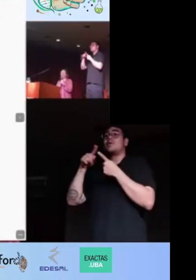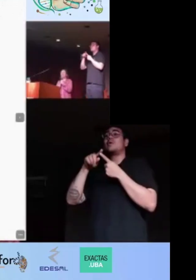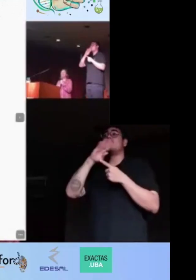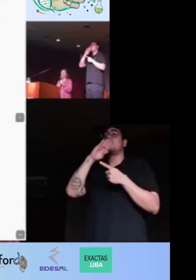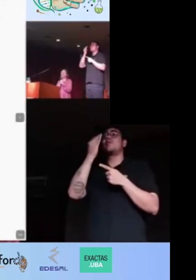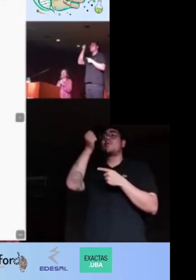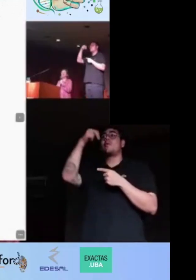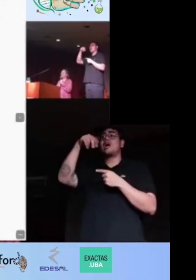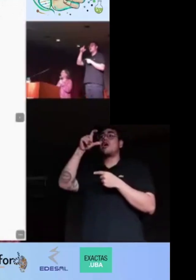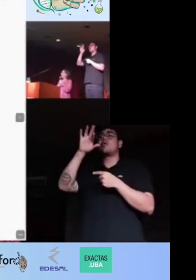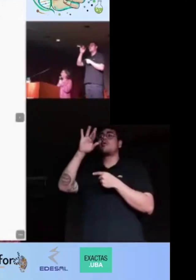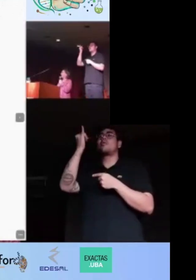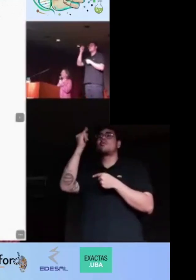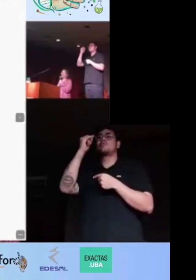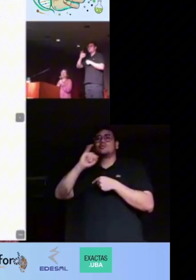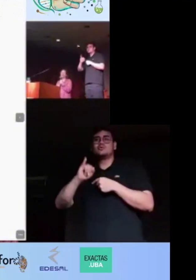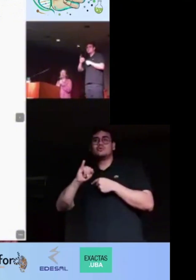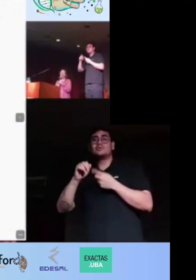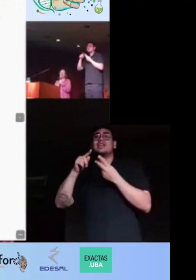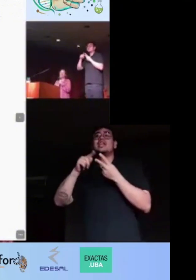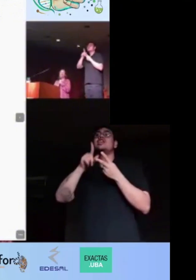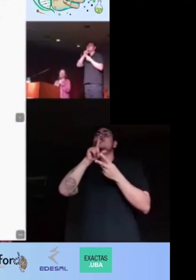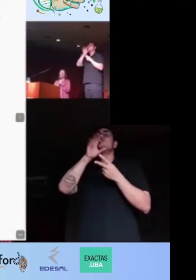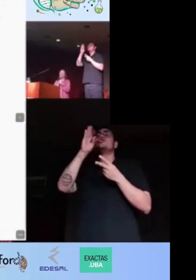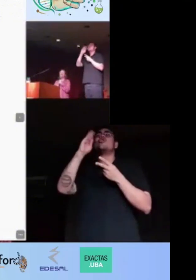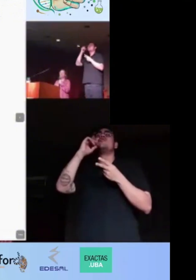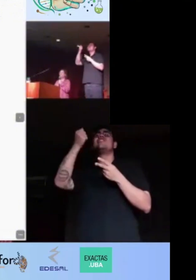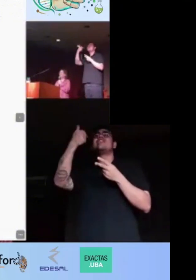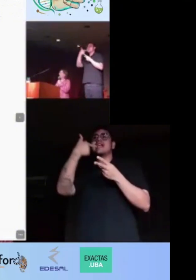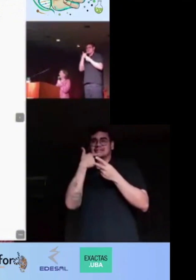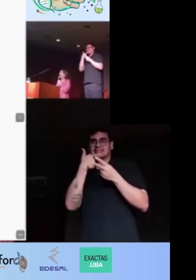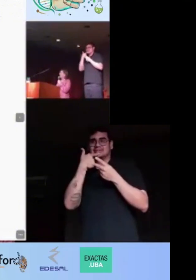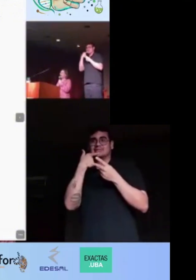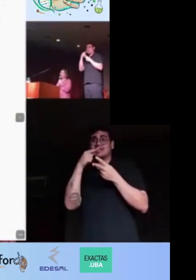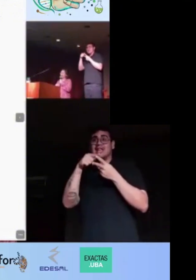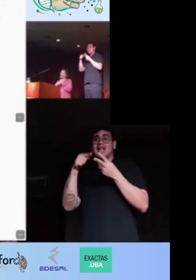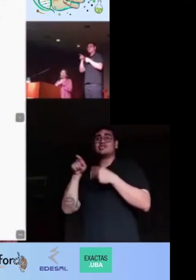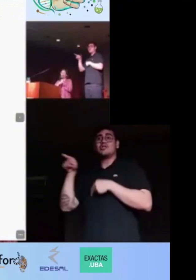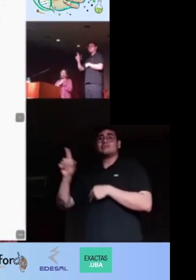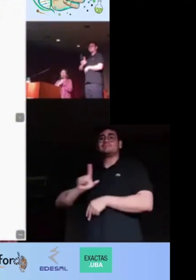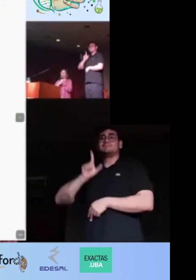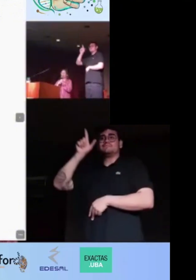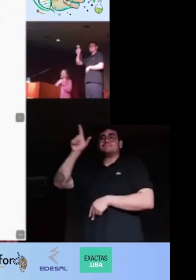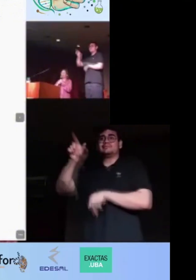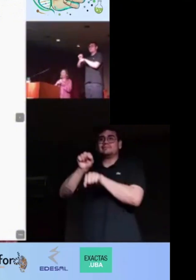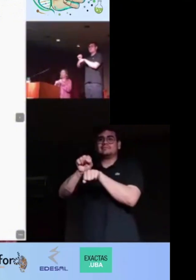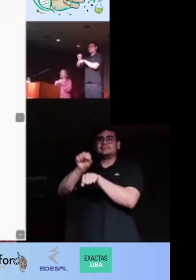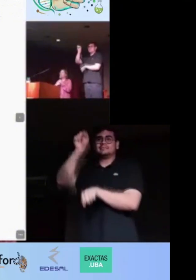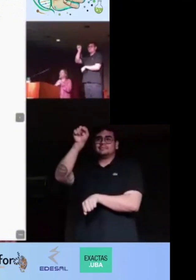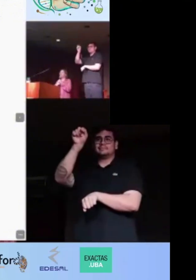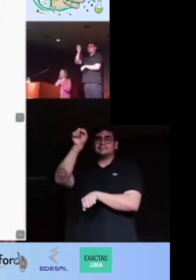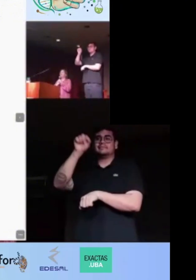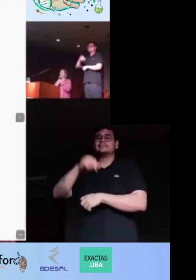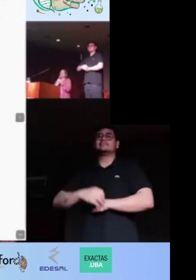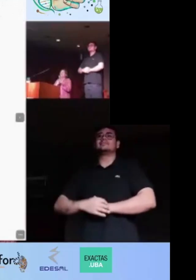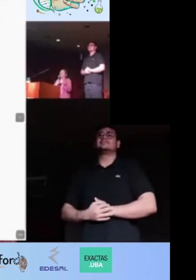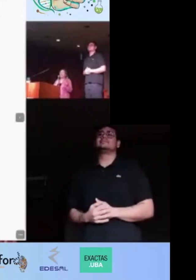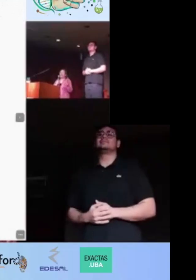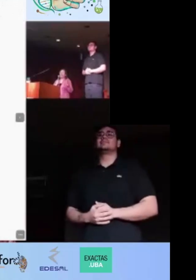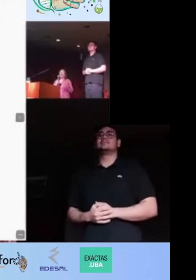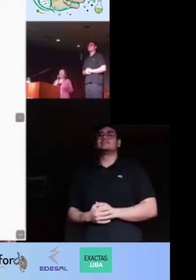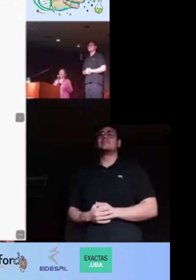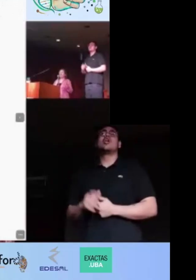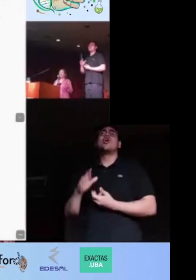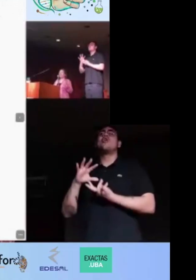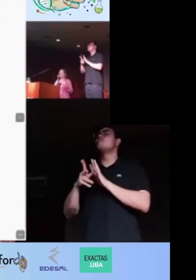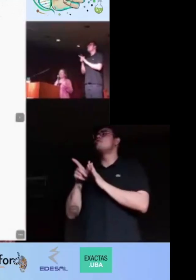Tobías, que son estudiantes egresables ya de la licenciatura en física, para que nos cuenten un poco